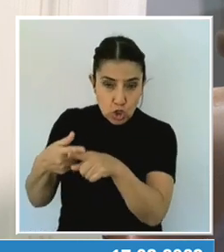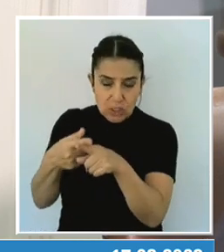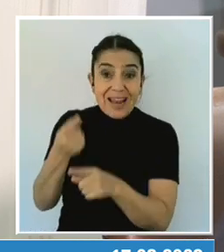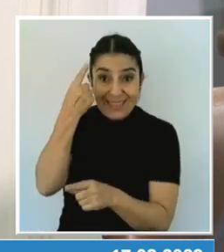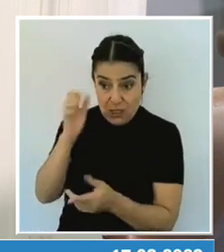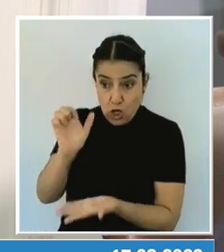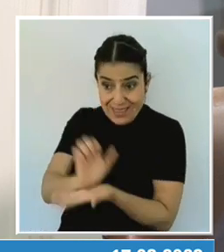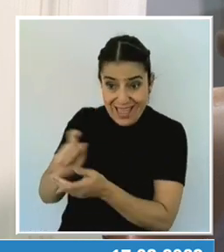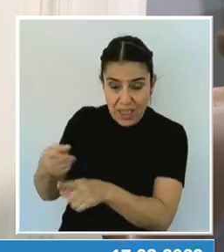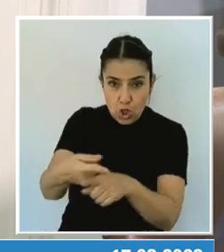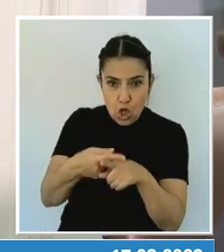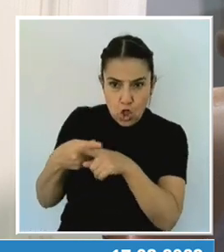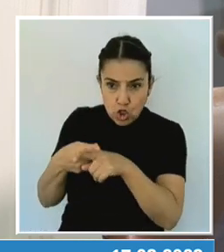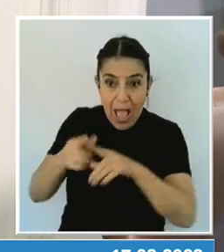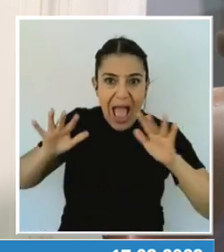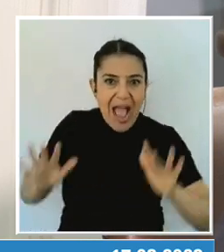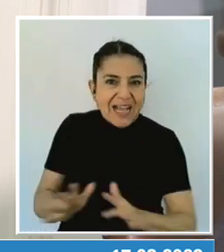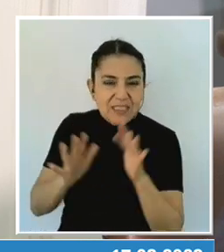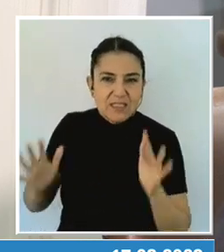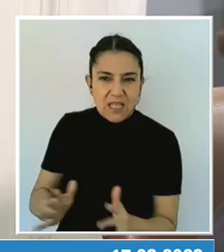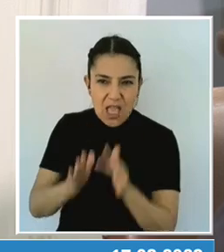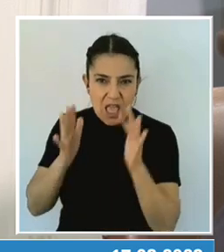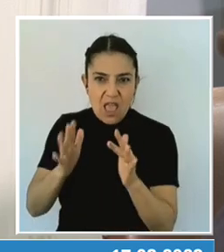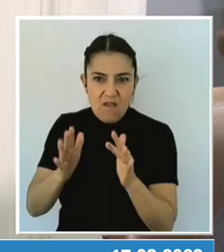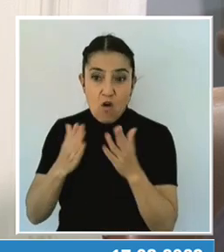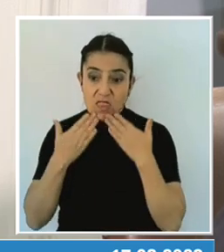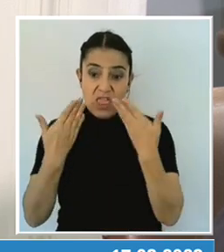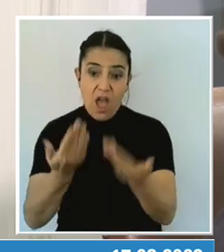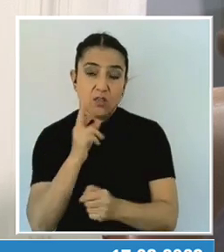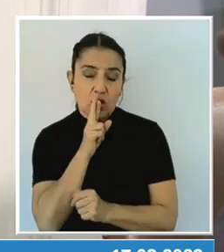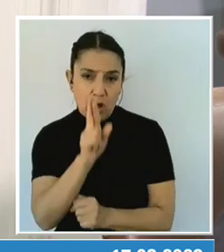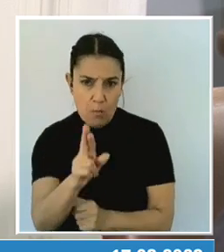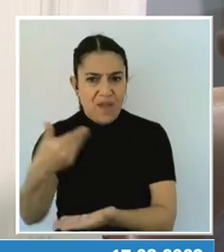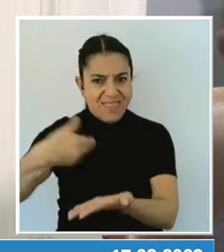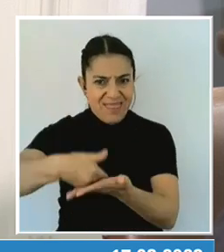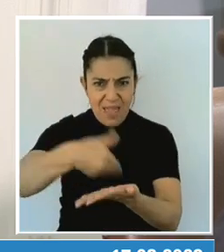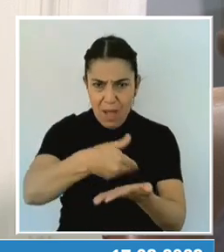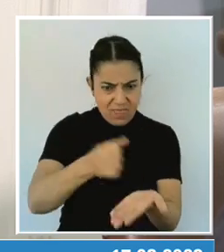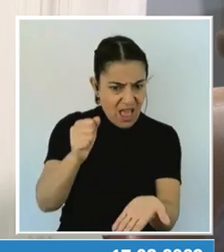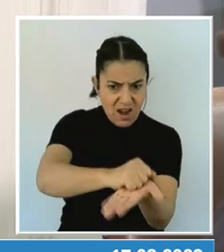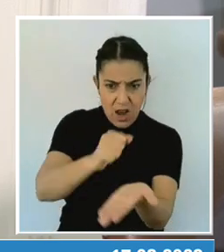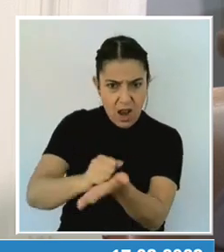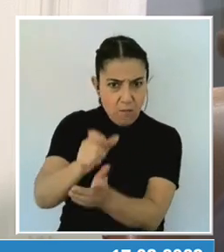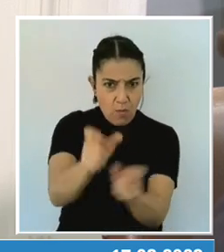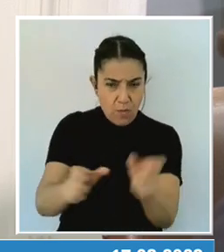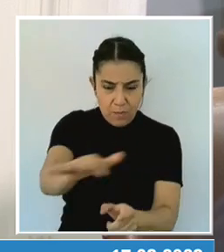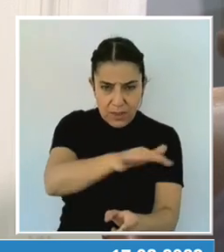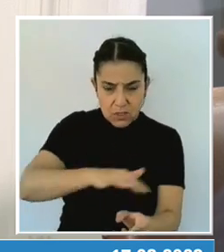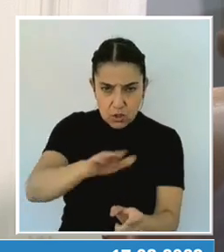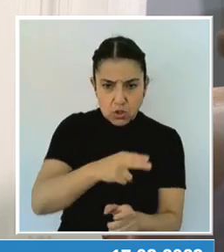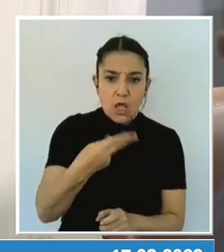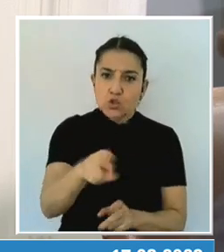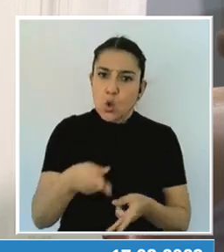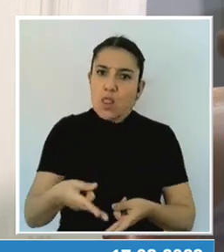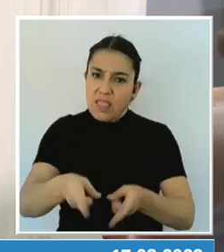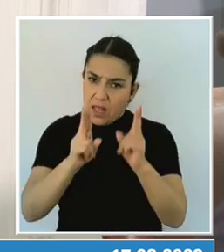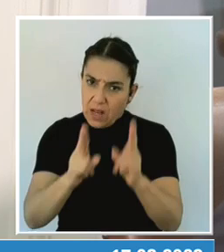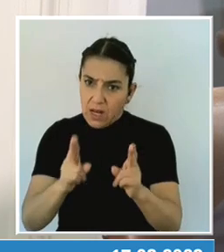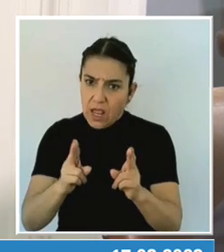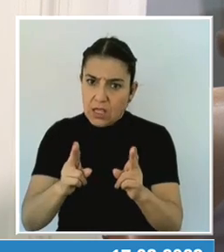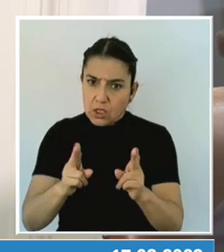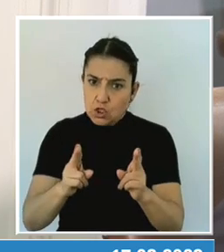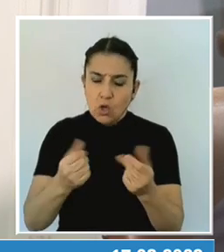Estado activo en la satisfacción de las demandas sociales, de los derechos de segunda y tercera